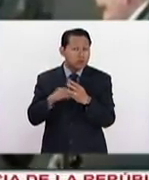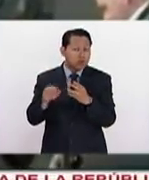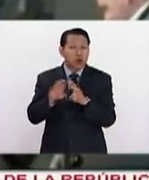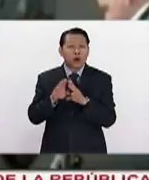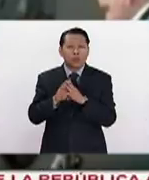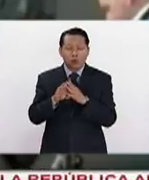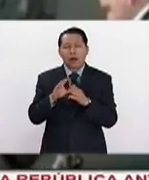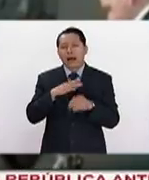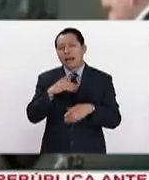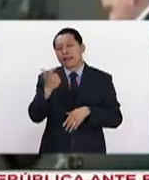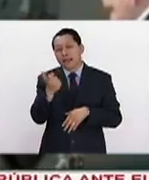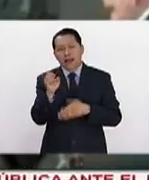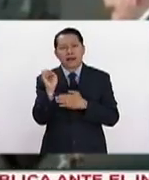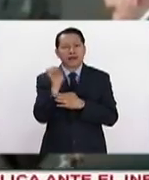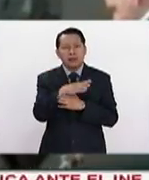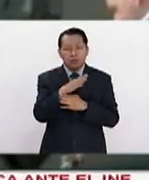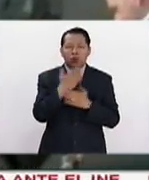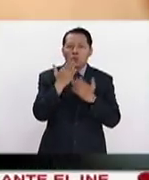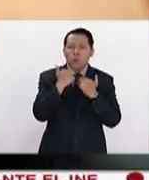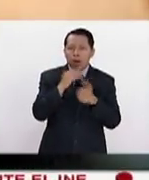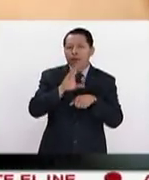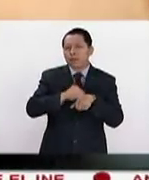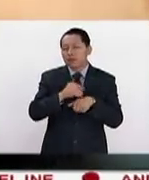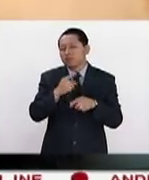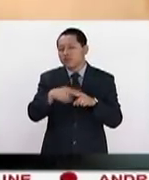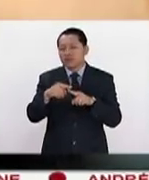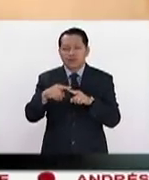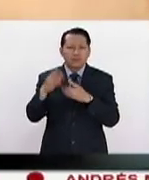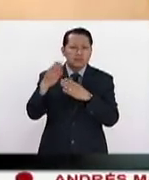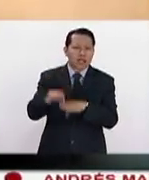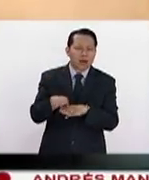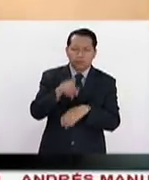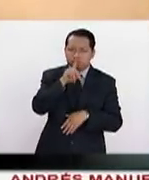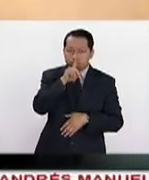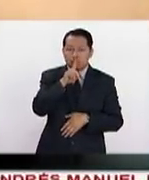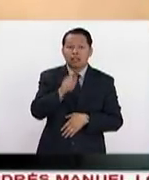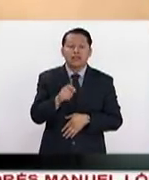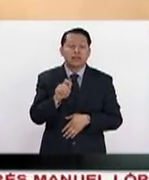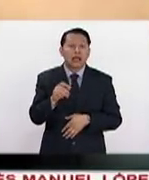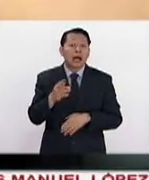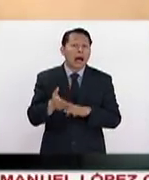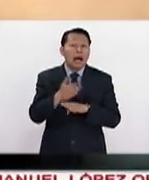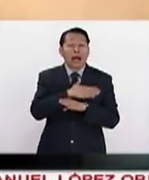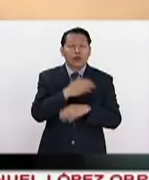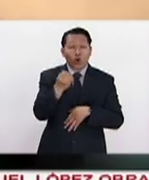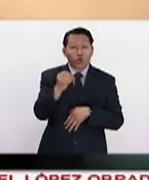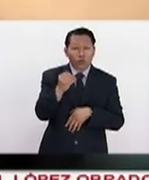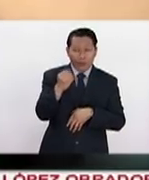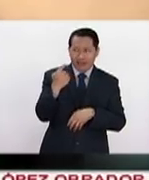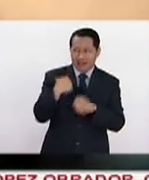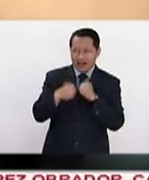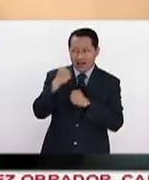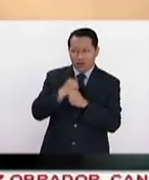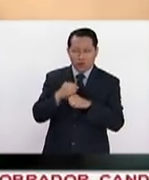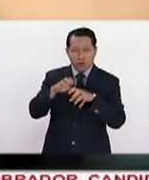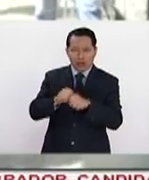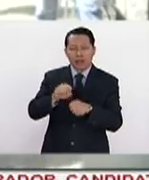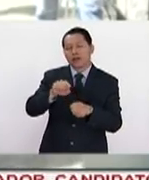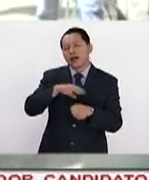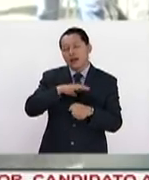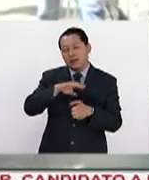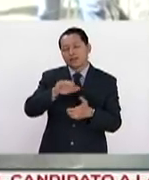envío de dinero sin licencia y fraude bancario. El exmandatario estatal fue detenido en octubre del año pasado en Ciudad